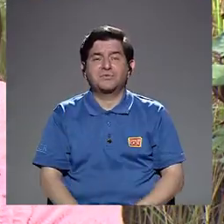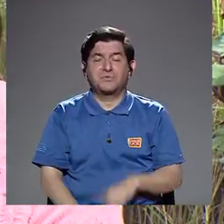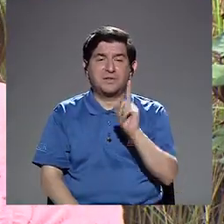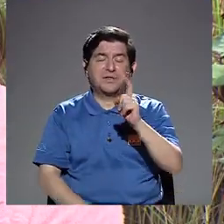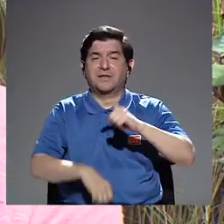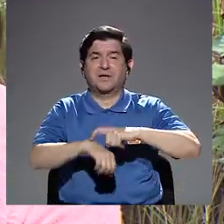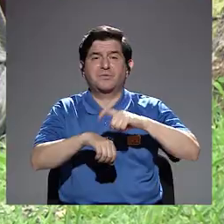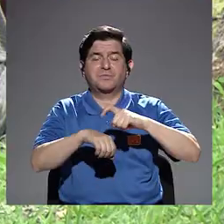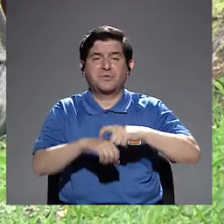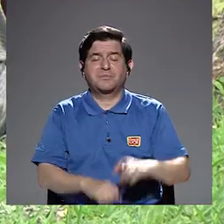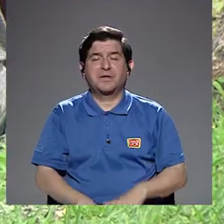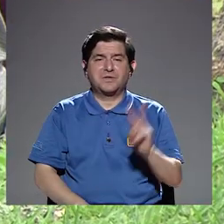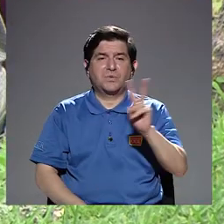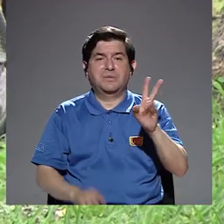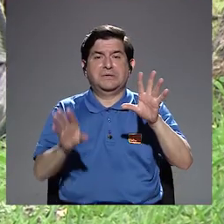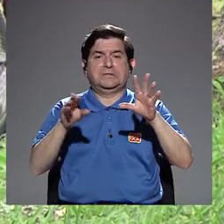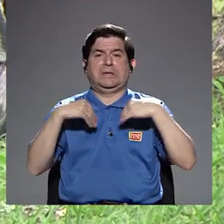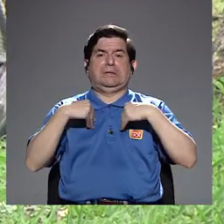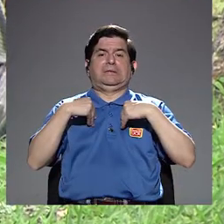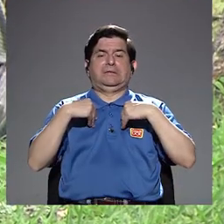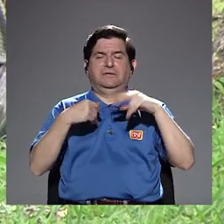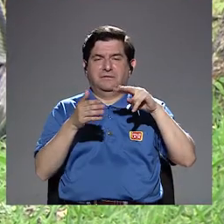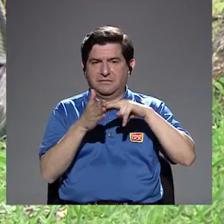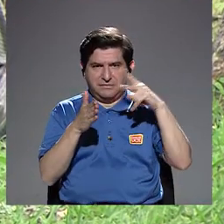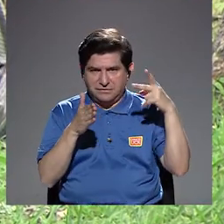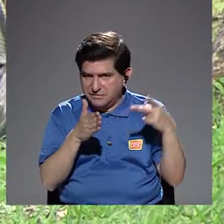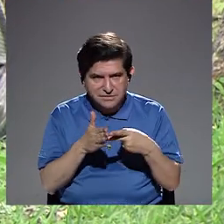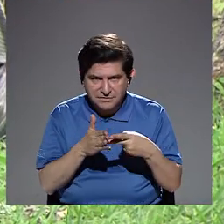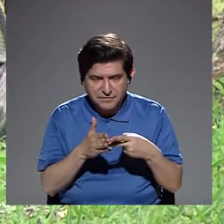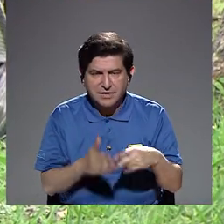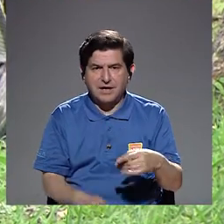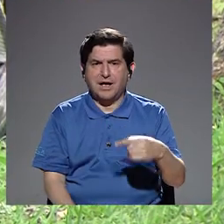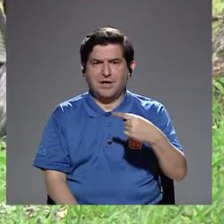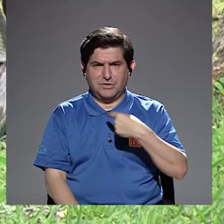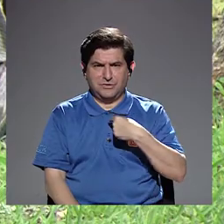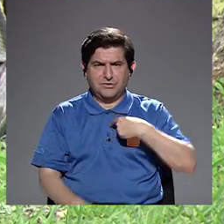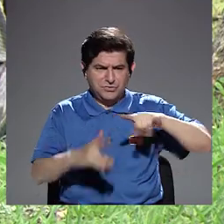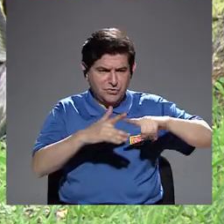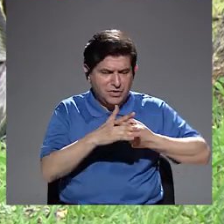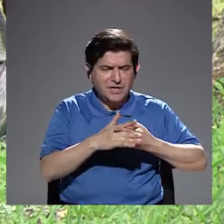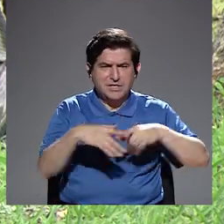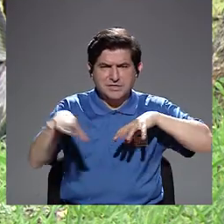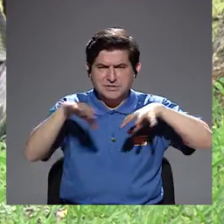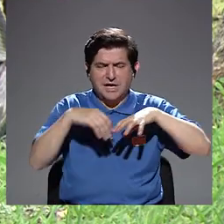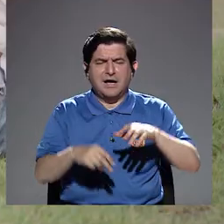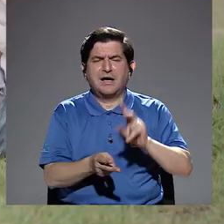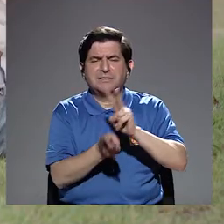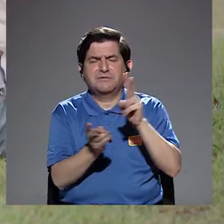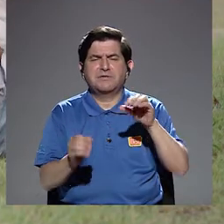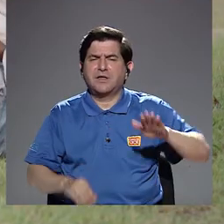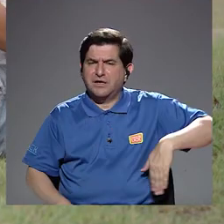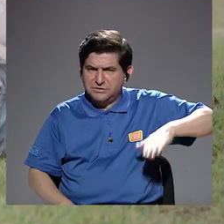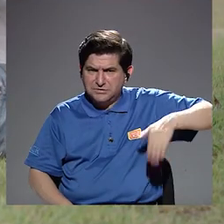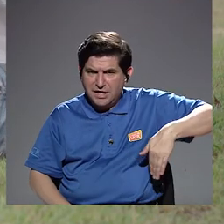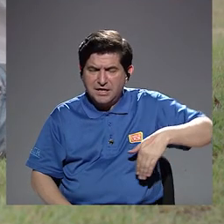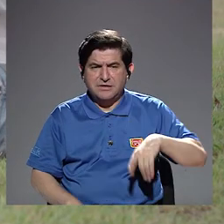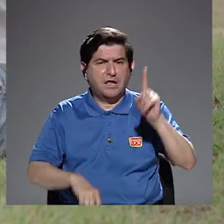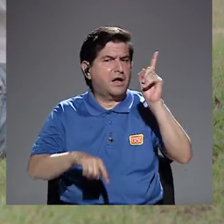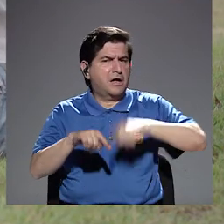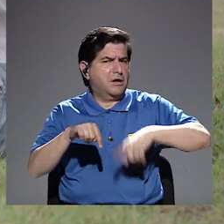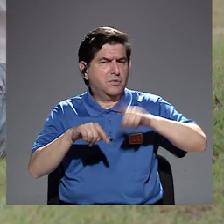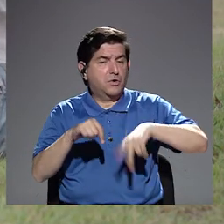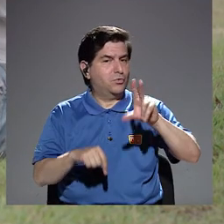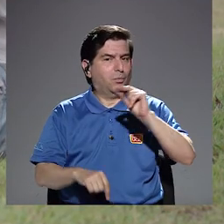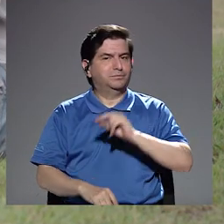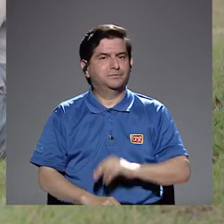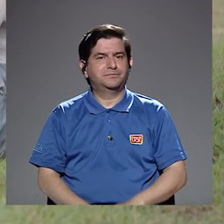algún momento. Entonces, no quiere decir que porque yo inicio mi vida sexual más tardíamente, no lo puedo adquirir. Sí,